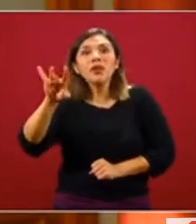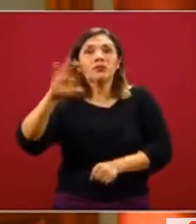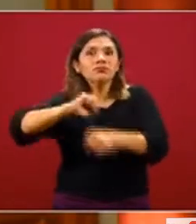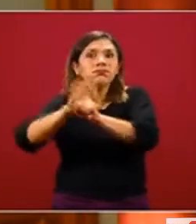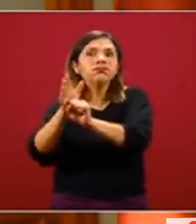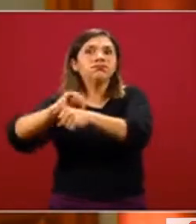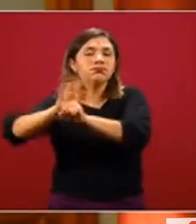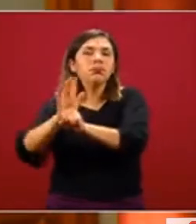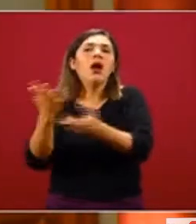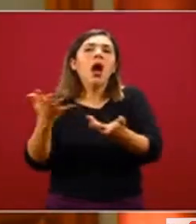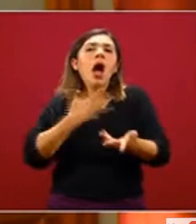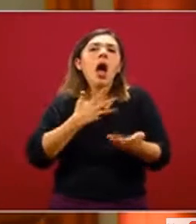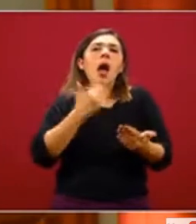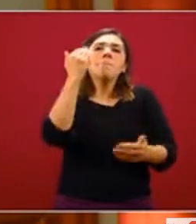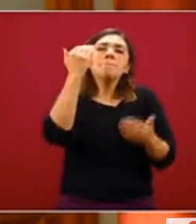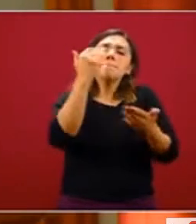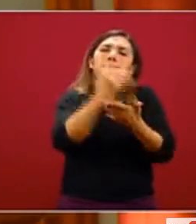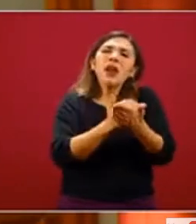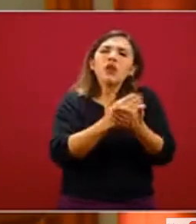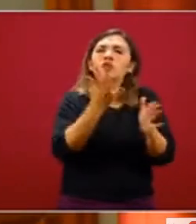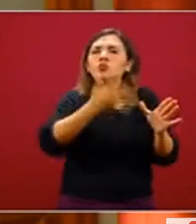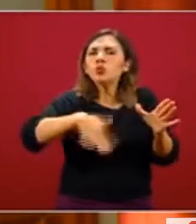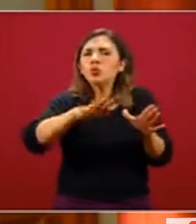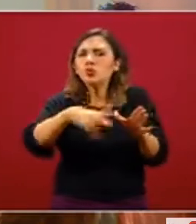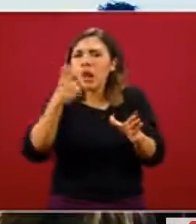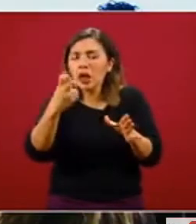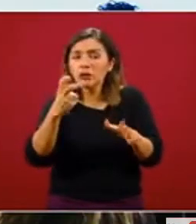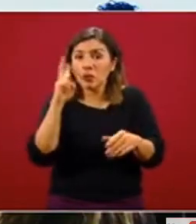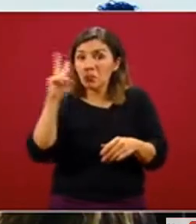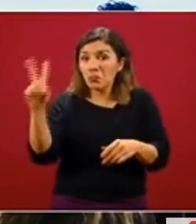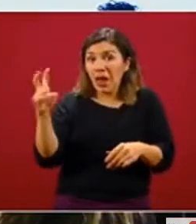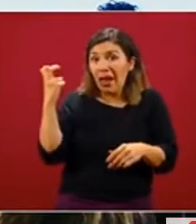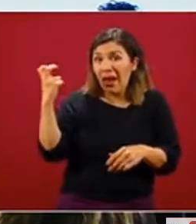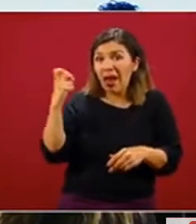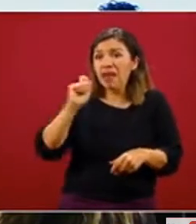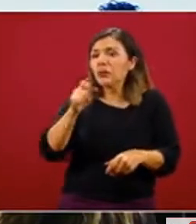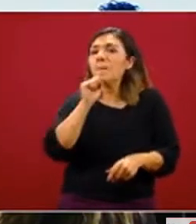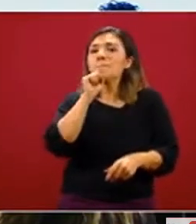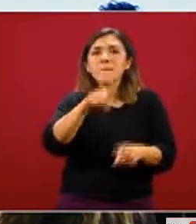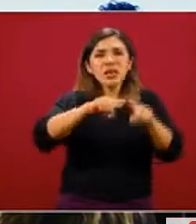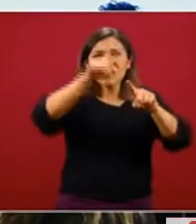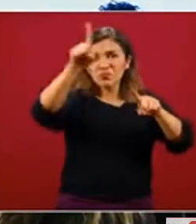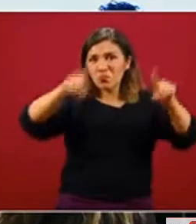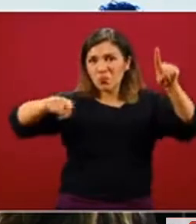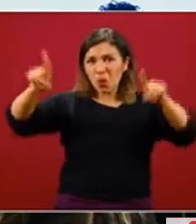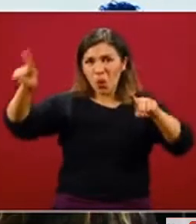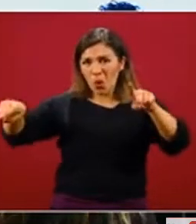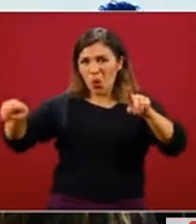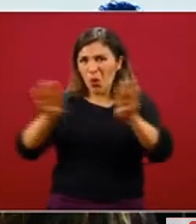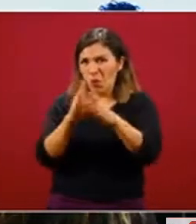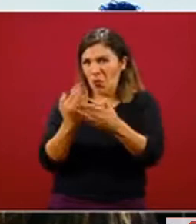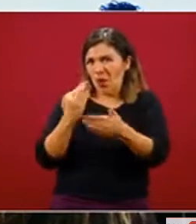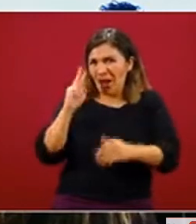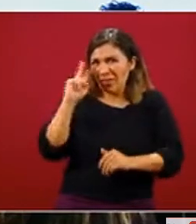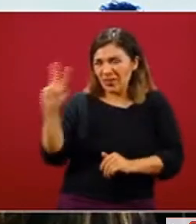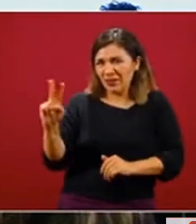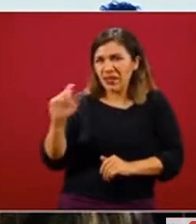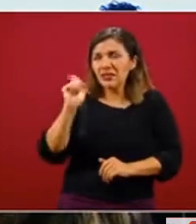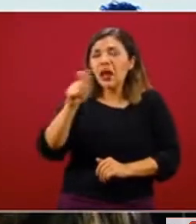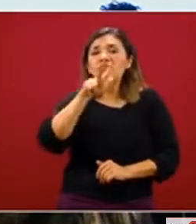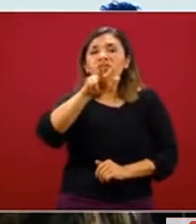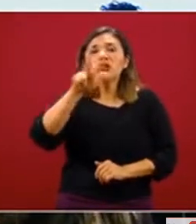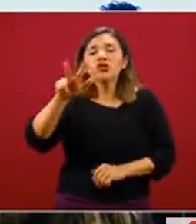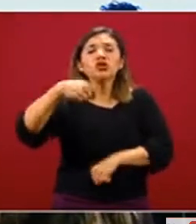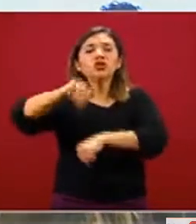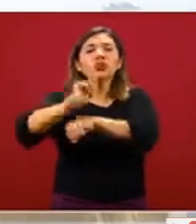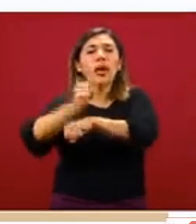menos muestreo, hay menos búsqueda, y como pueden ver, esto nada más es la misma curva epidémica que señalamos, son las 18